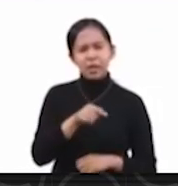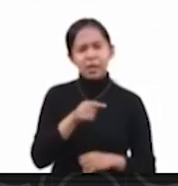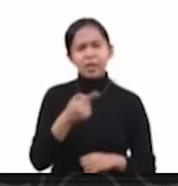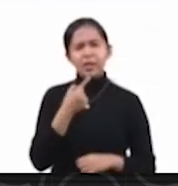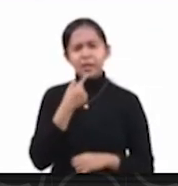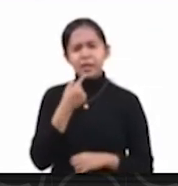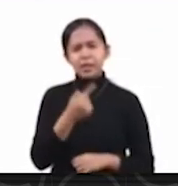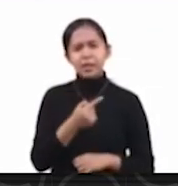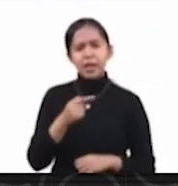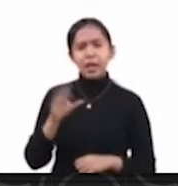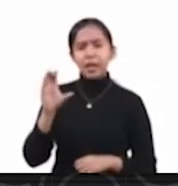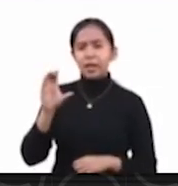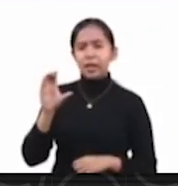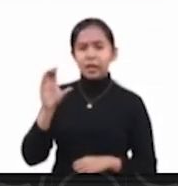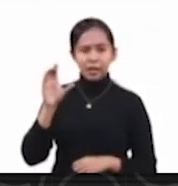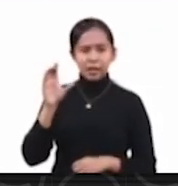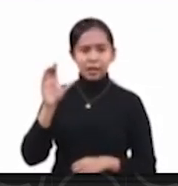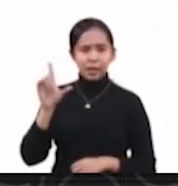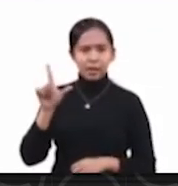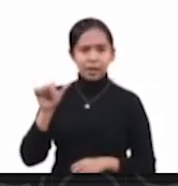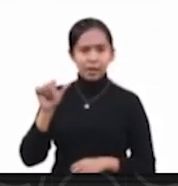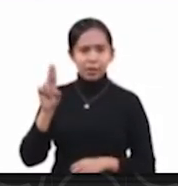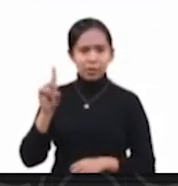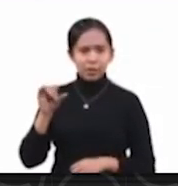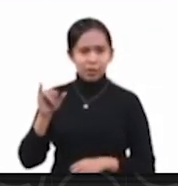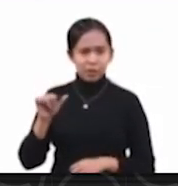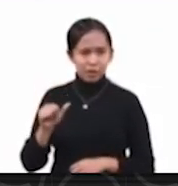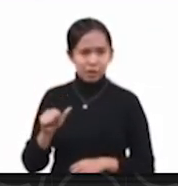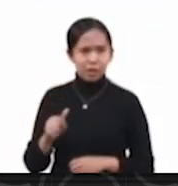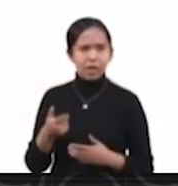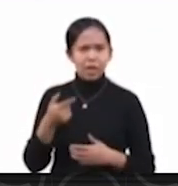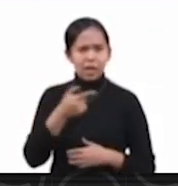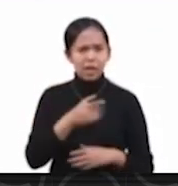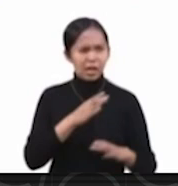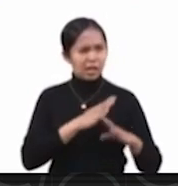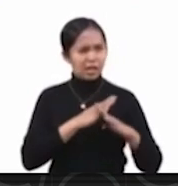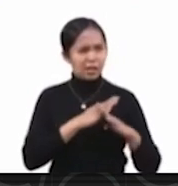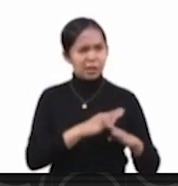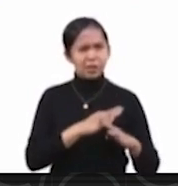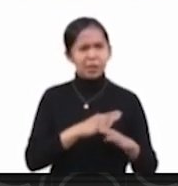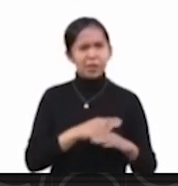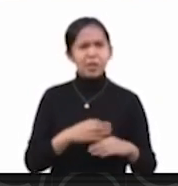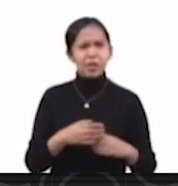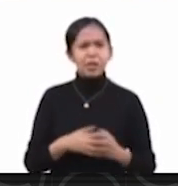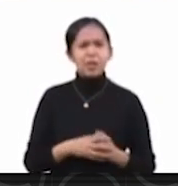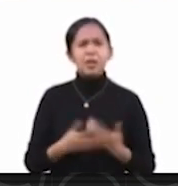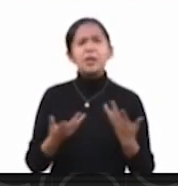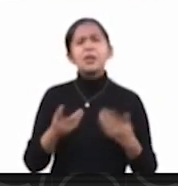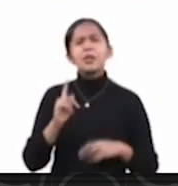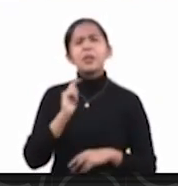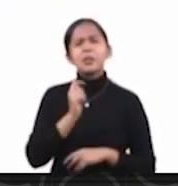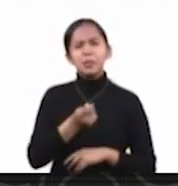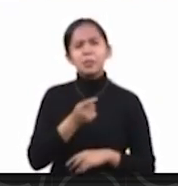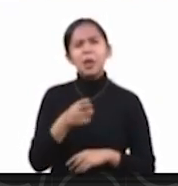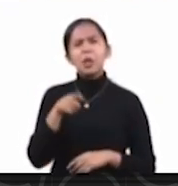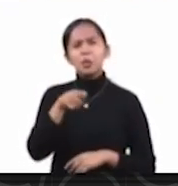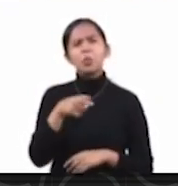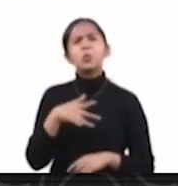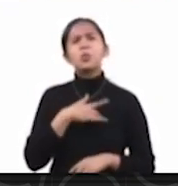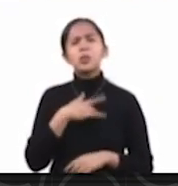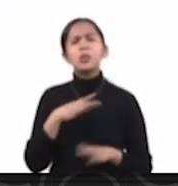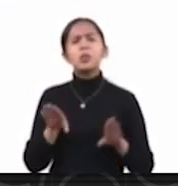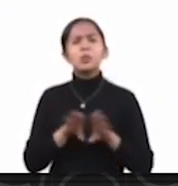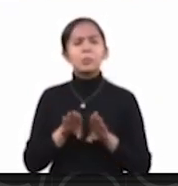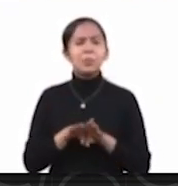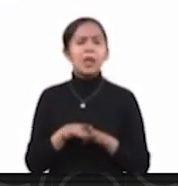Sus tweets que dice Claudia frena tu jauría, no más división. ¿Qué opinión le representa esto? Como siempre, prudencia